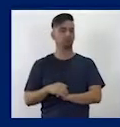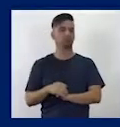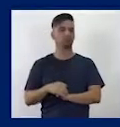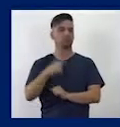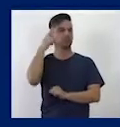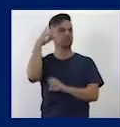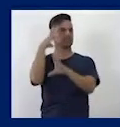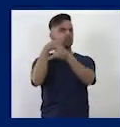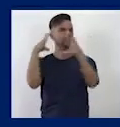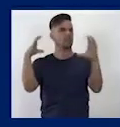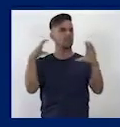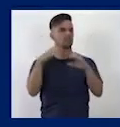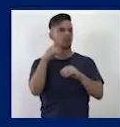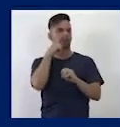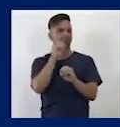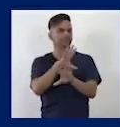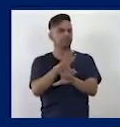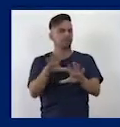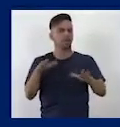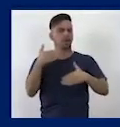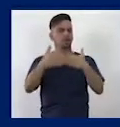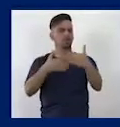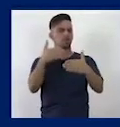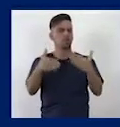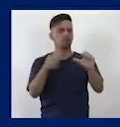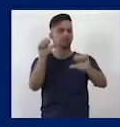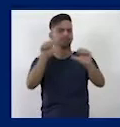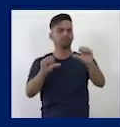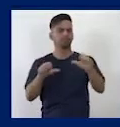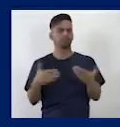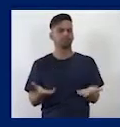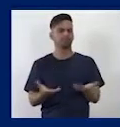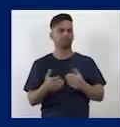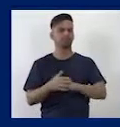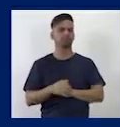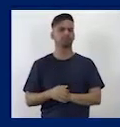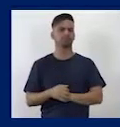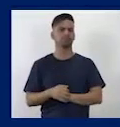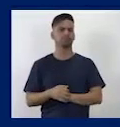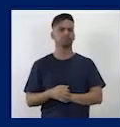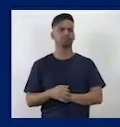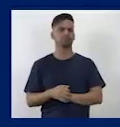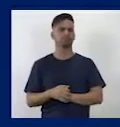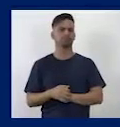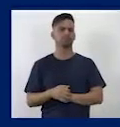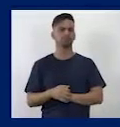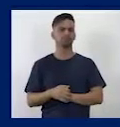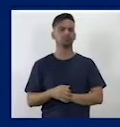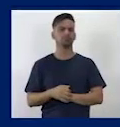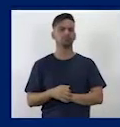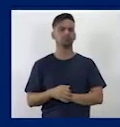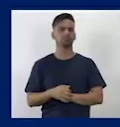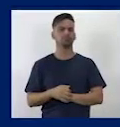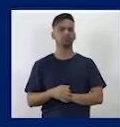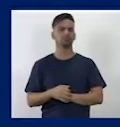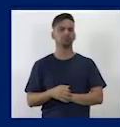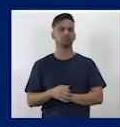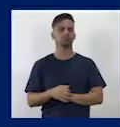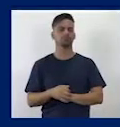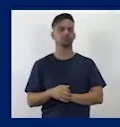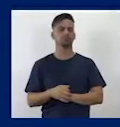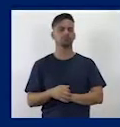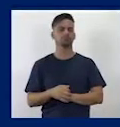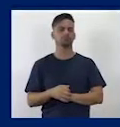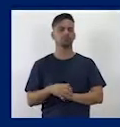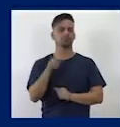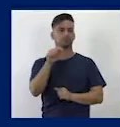la espontaneidad para un proceso químico que es un proceso hizo baricco isotérmicos desarrolla de física de codhes se hizo